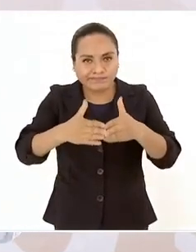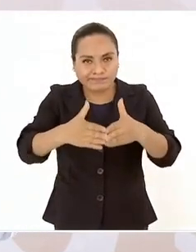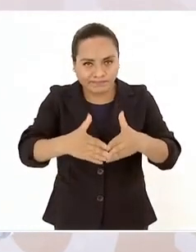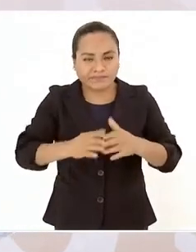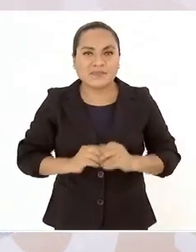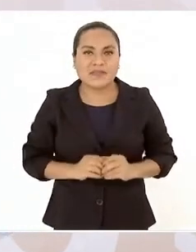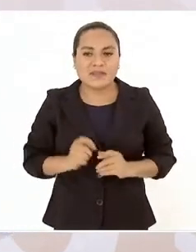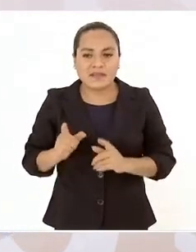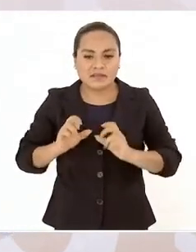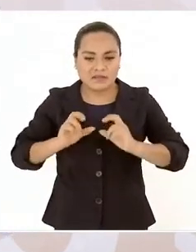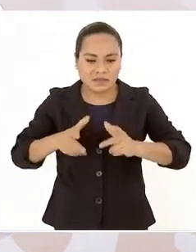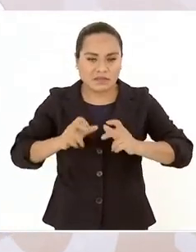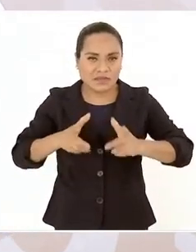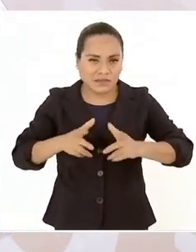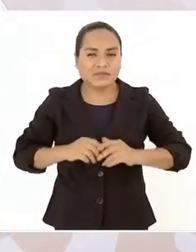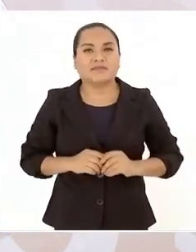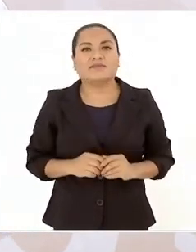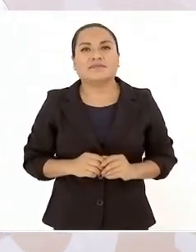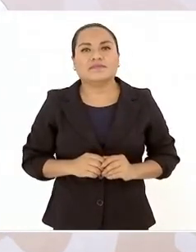Chiapas,